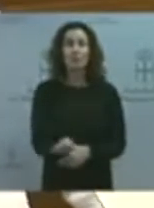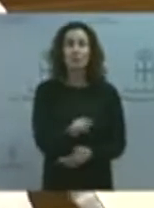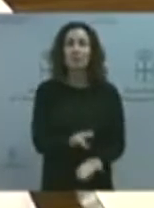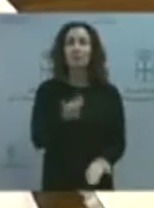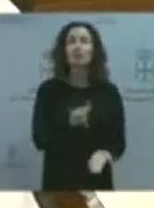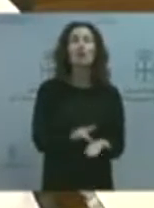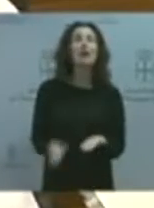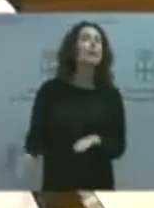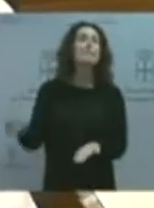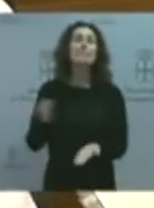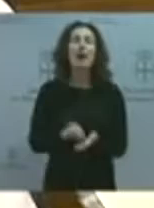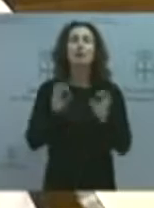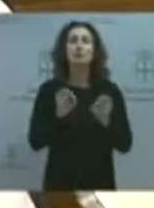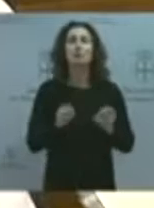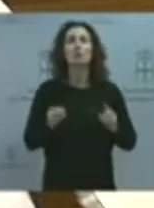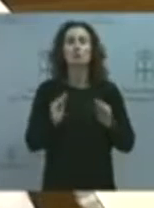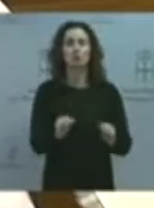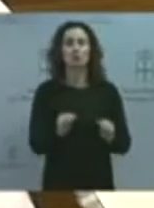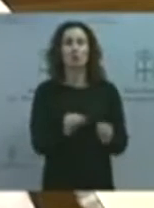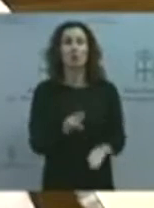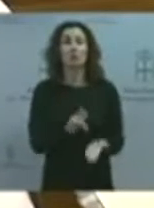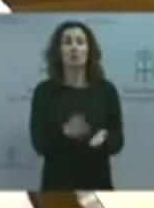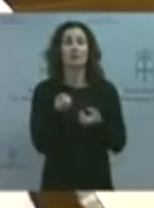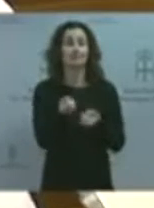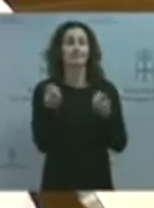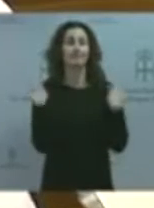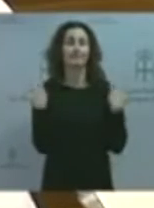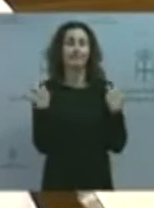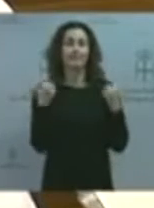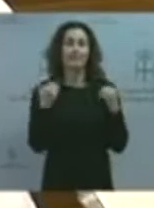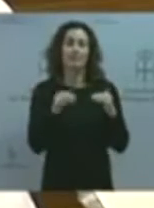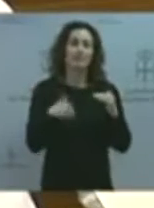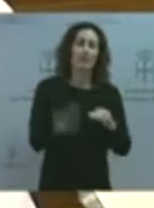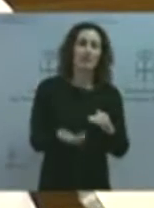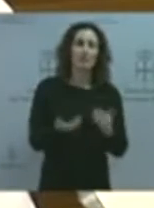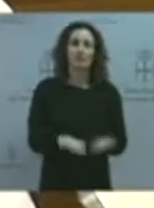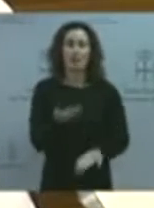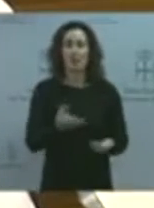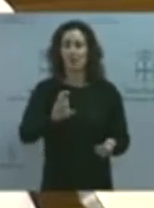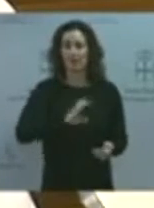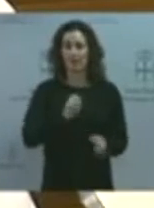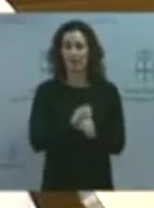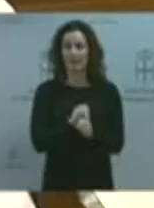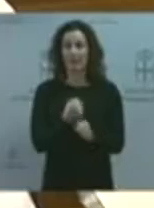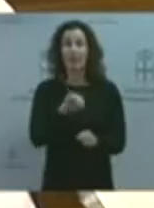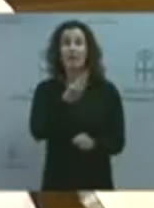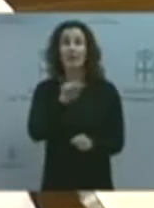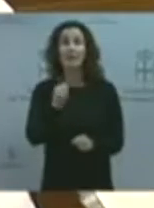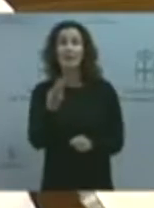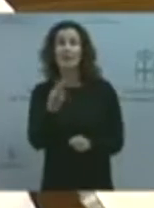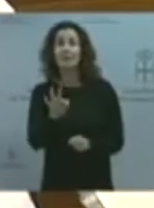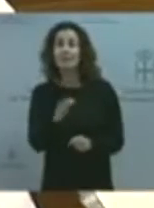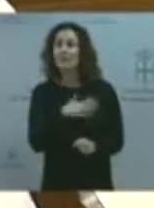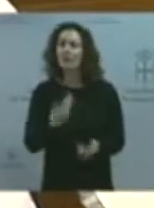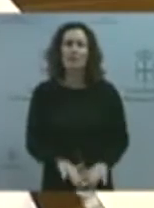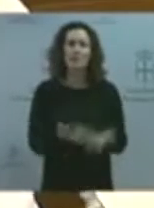rentas del trabajo. Recientemente el PSOE ha renunciado a subir el IRPF a las rentas altas. Denunciaban que esa medida era de Podemos cuando en realidad